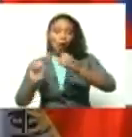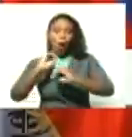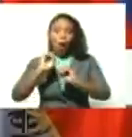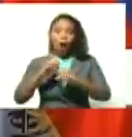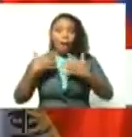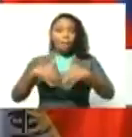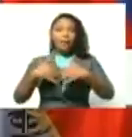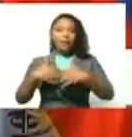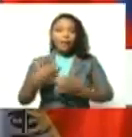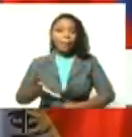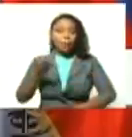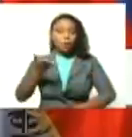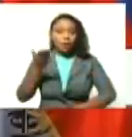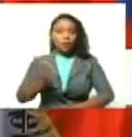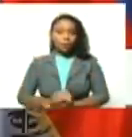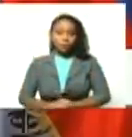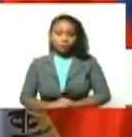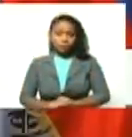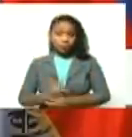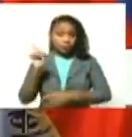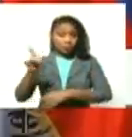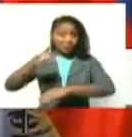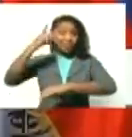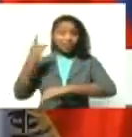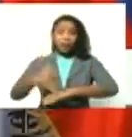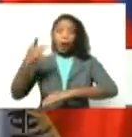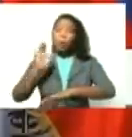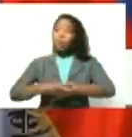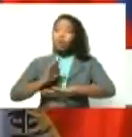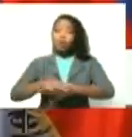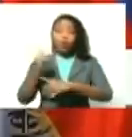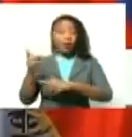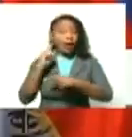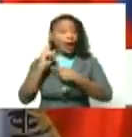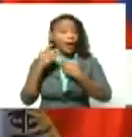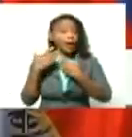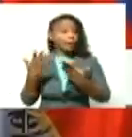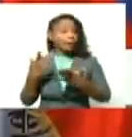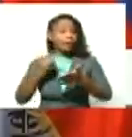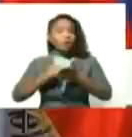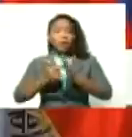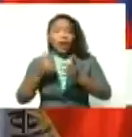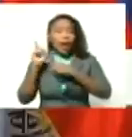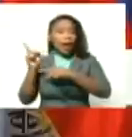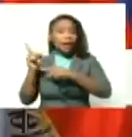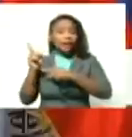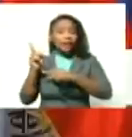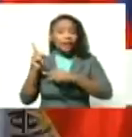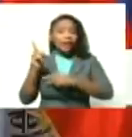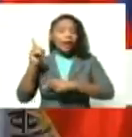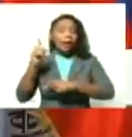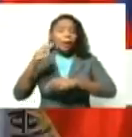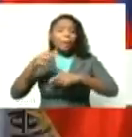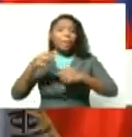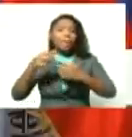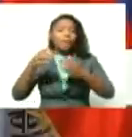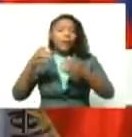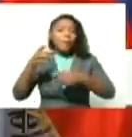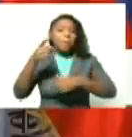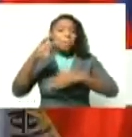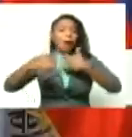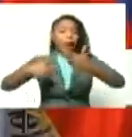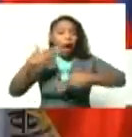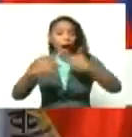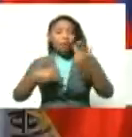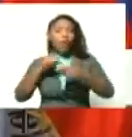operadoras. Y eso es muy grave, porque obviamente este tipo de delincuentes, para